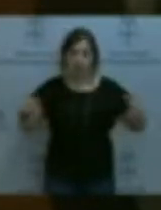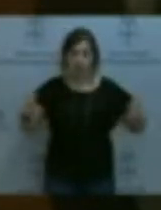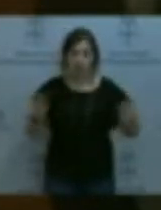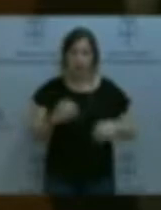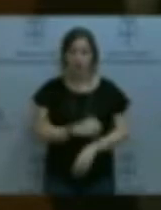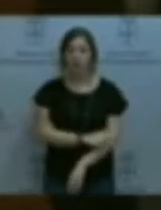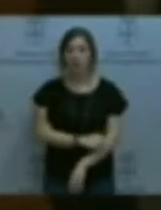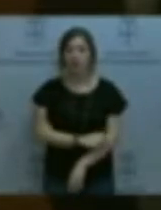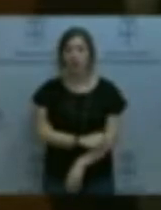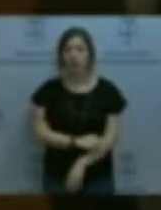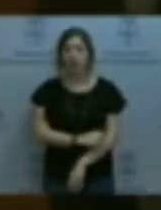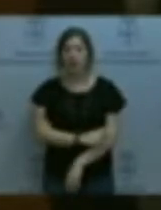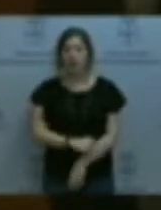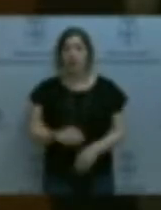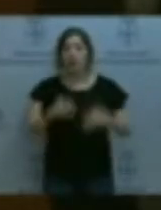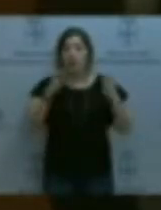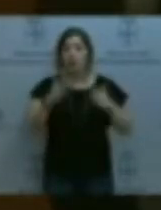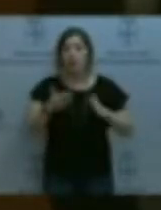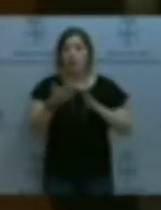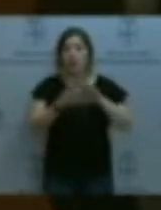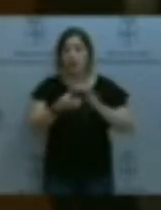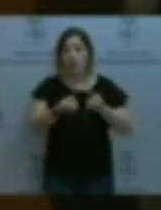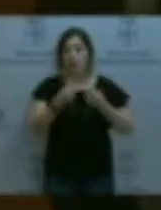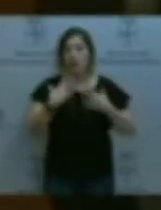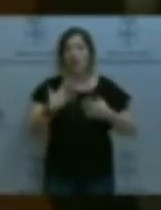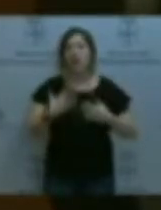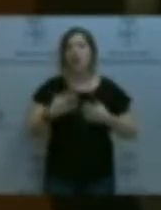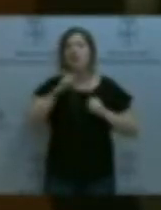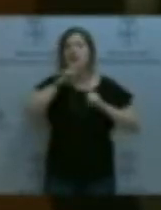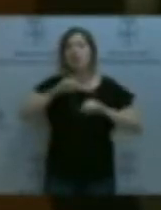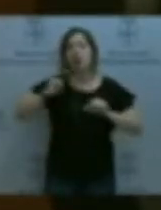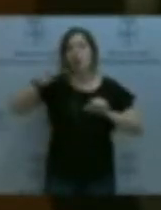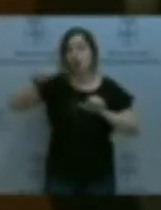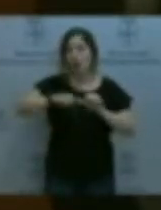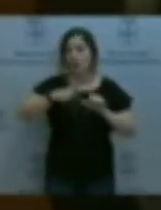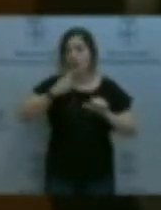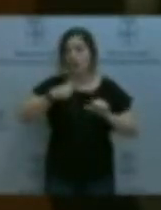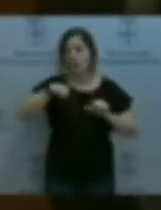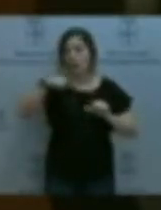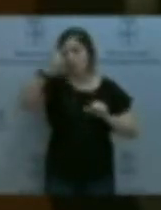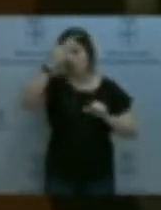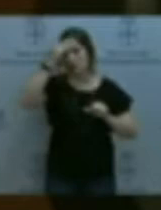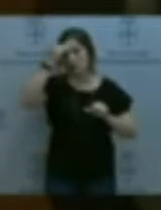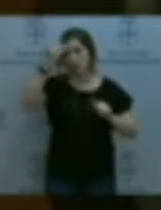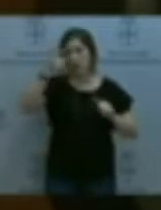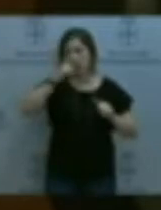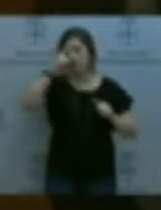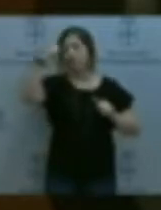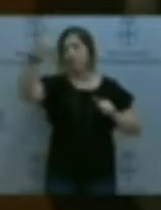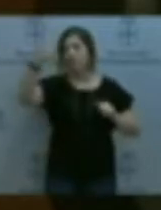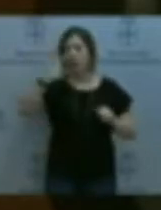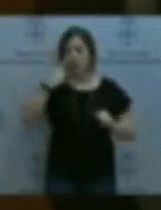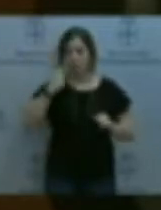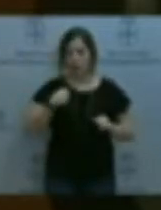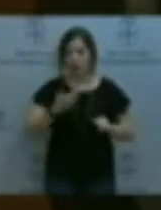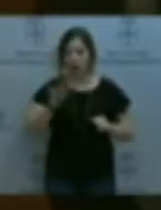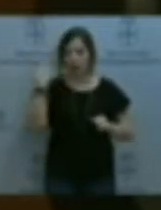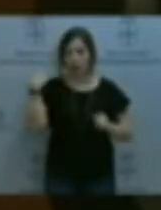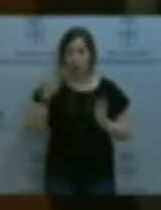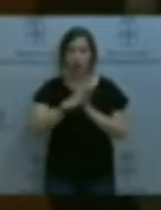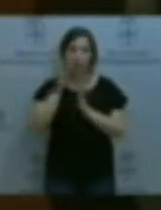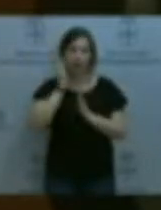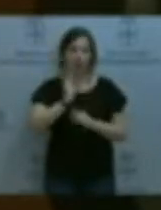y me dice que me va a refrescar la memoria mire yo la memoria ya se le refresque a su anterior compañera del 17 con